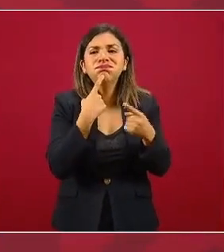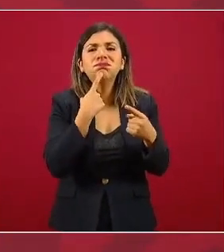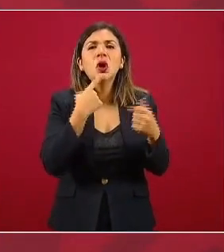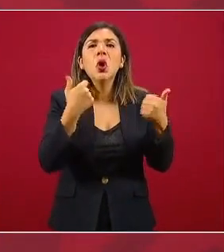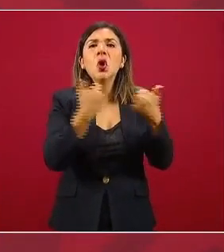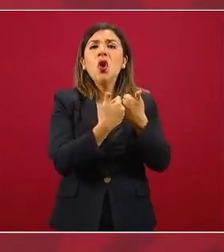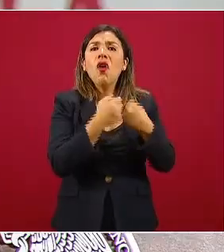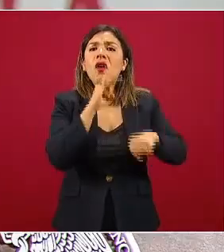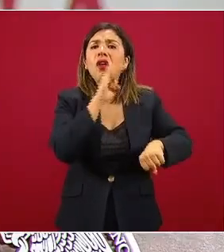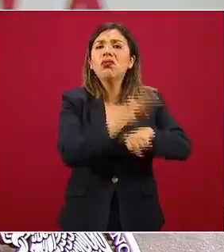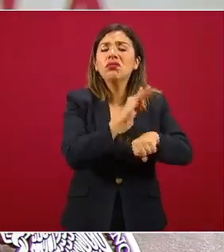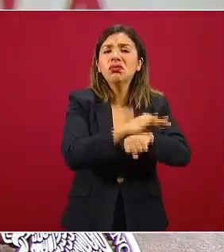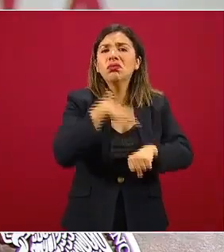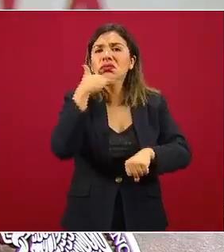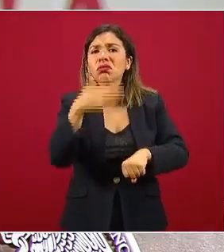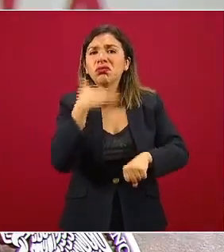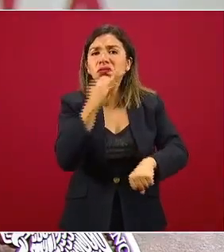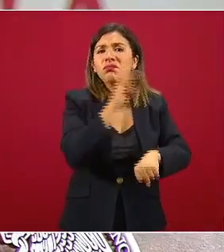encubierta.